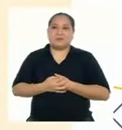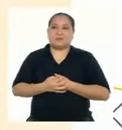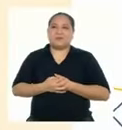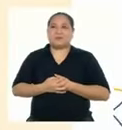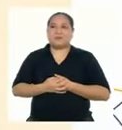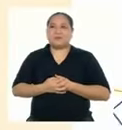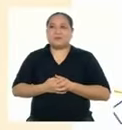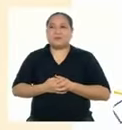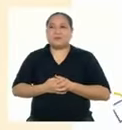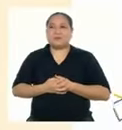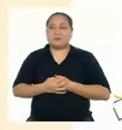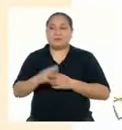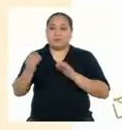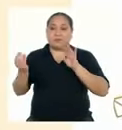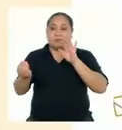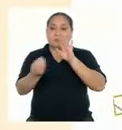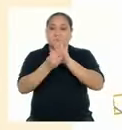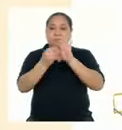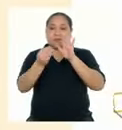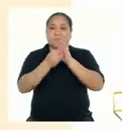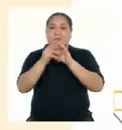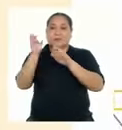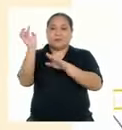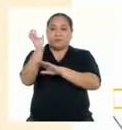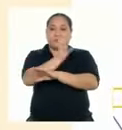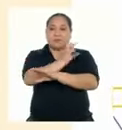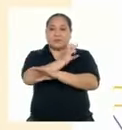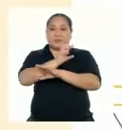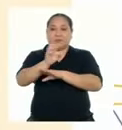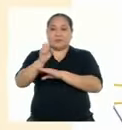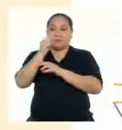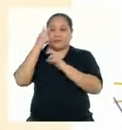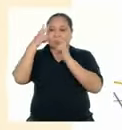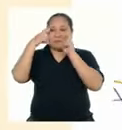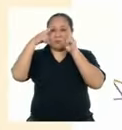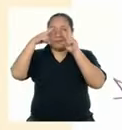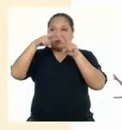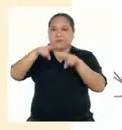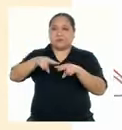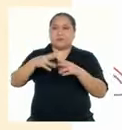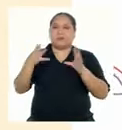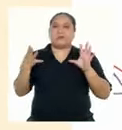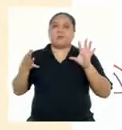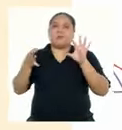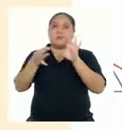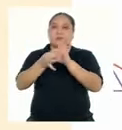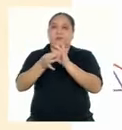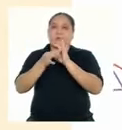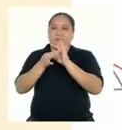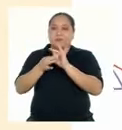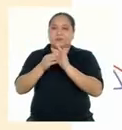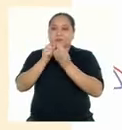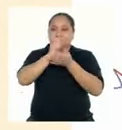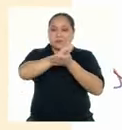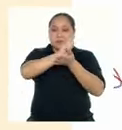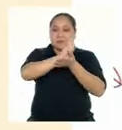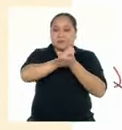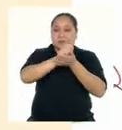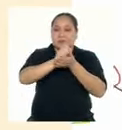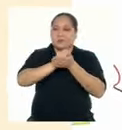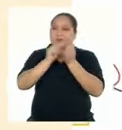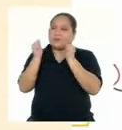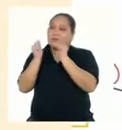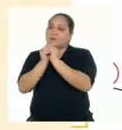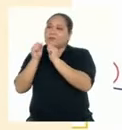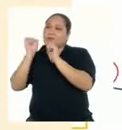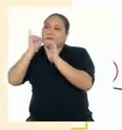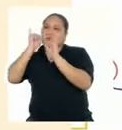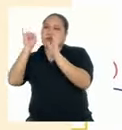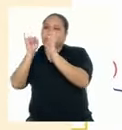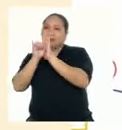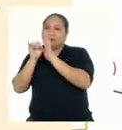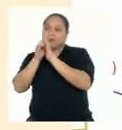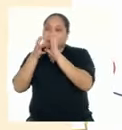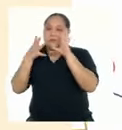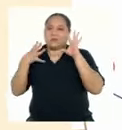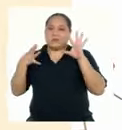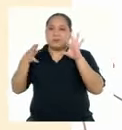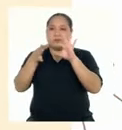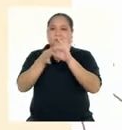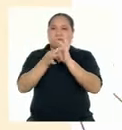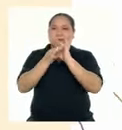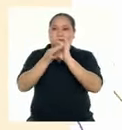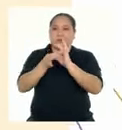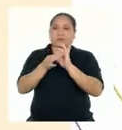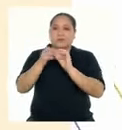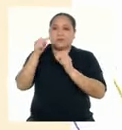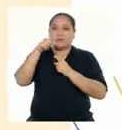Forman parte De la poesía visual Pues fusionan El texto y la imagen Como un complemento armónico